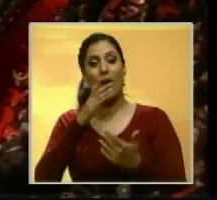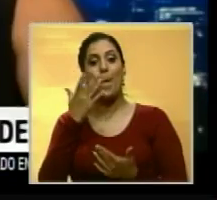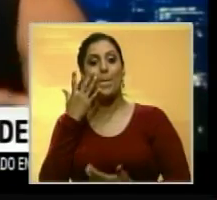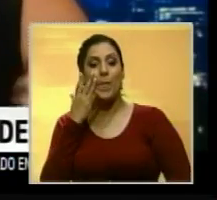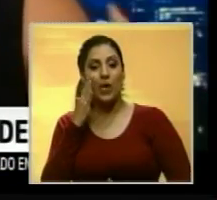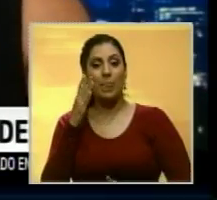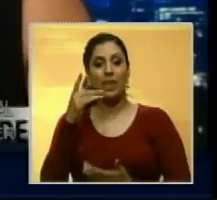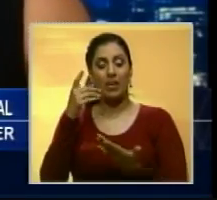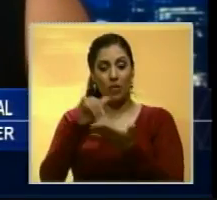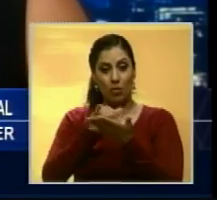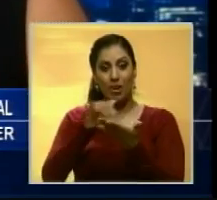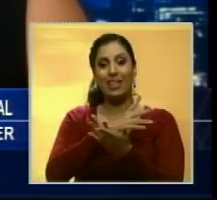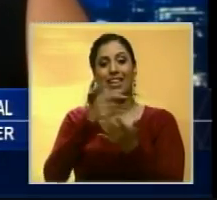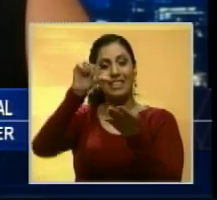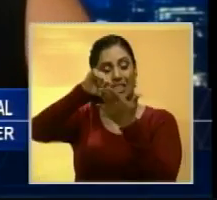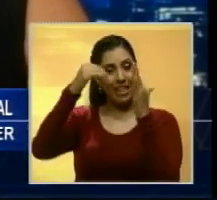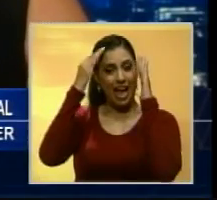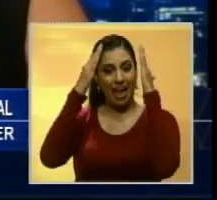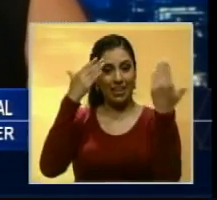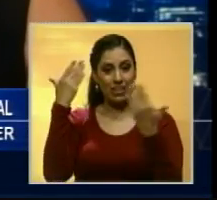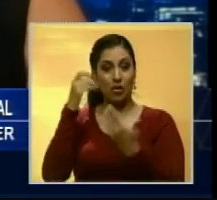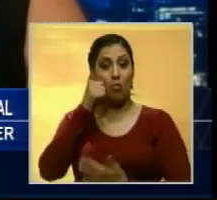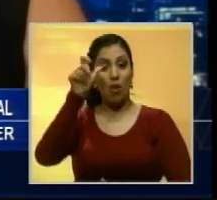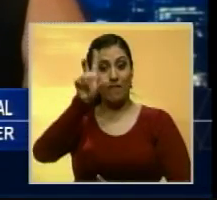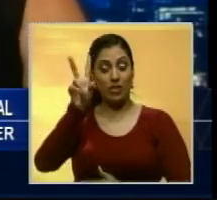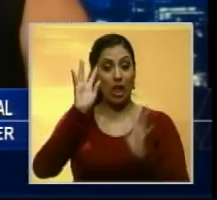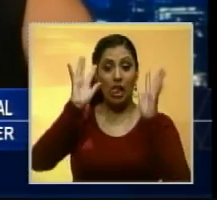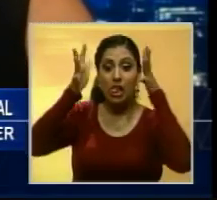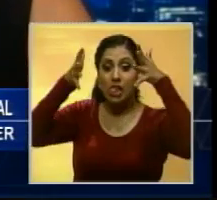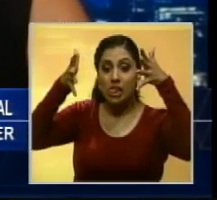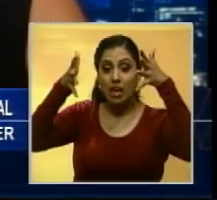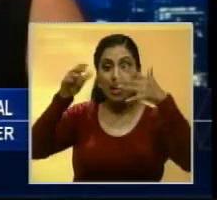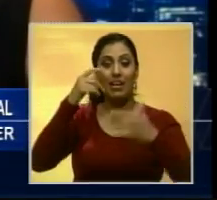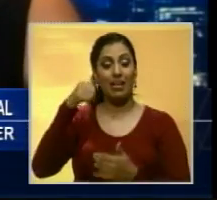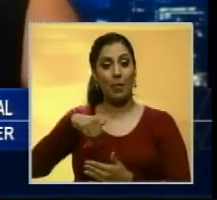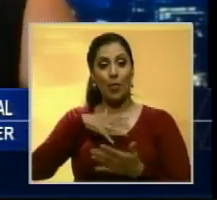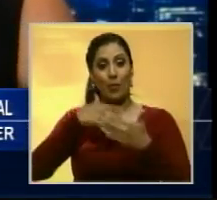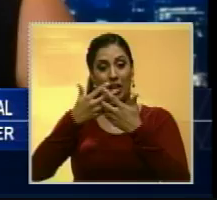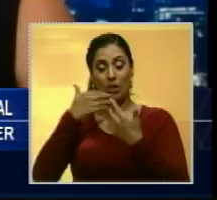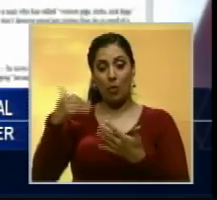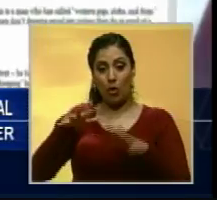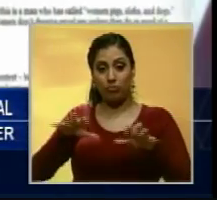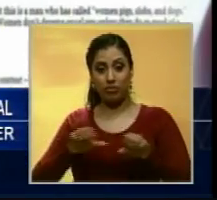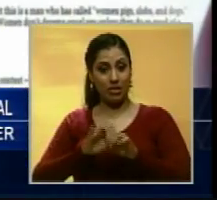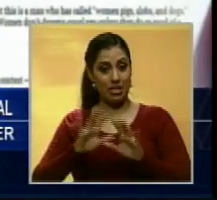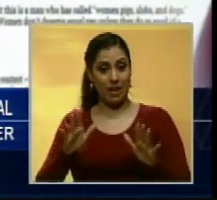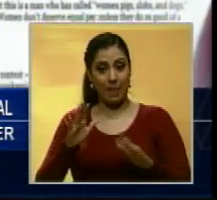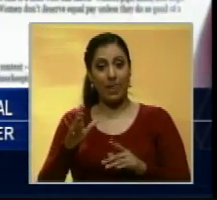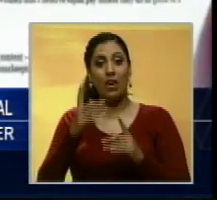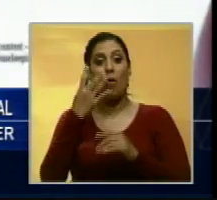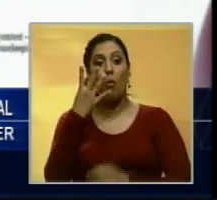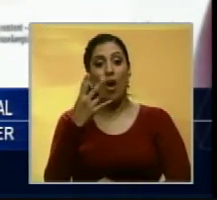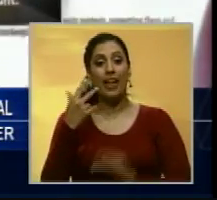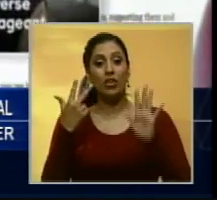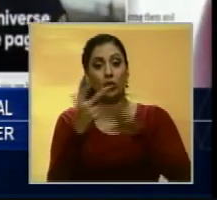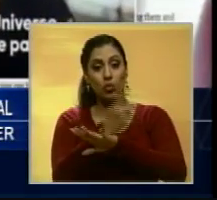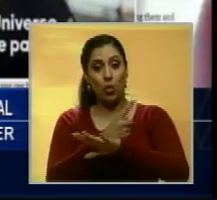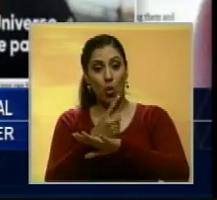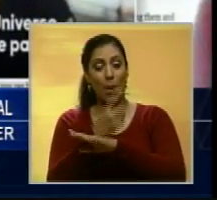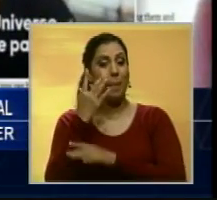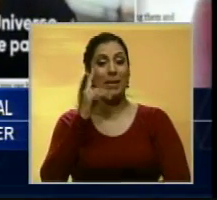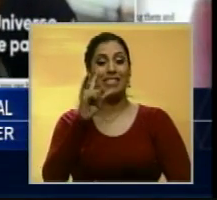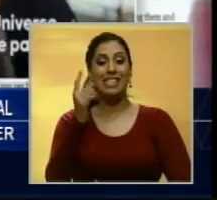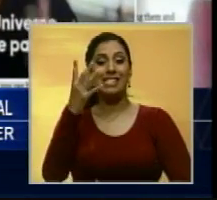el New York Times ha centrado su atención en la venezolana que recientemente adquirió la nacionalidad estadounidense. En solo 48 horas, más